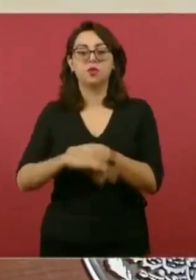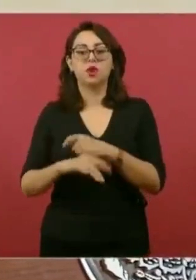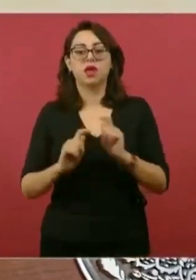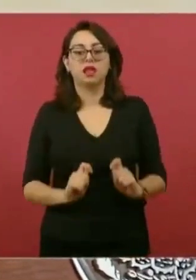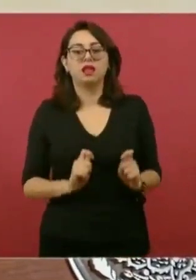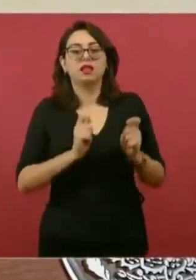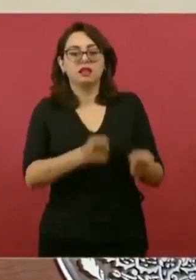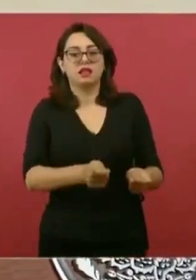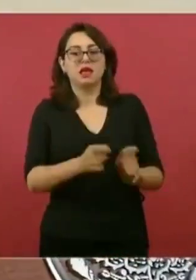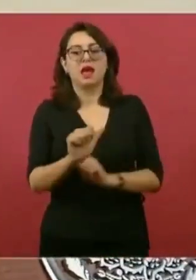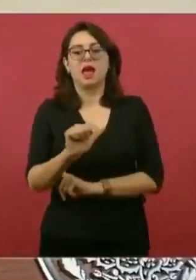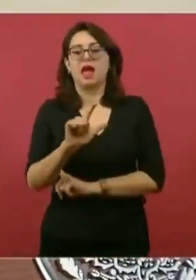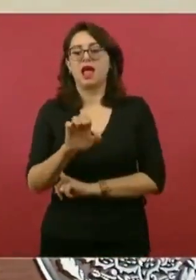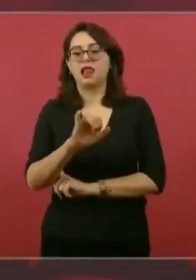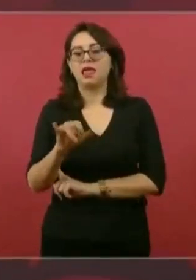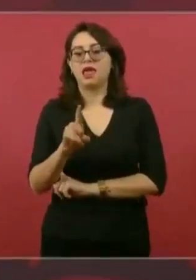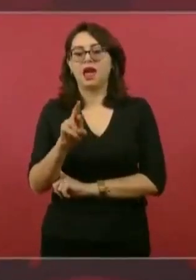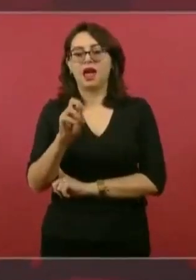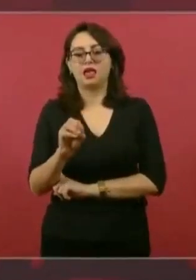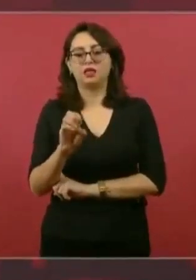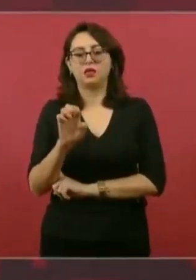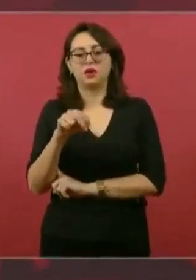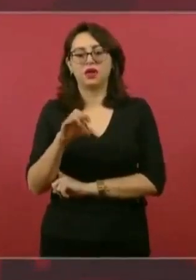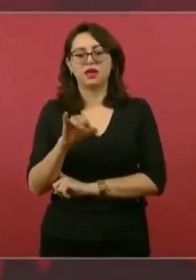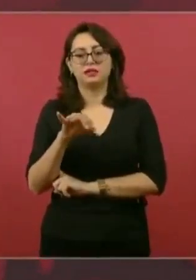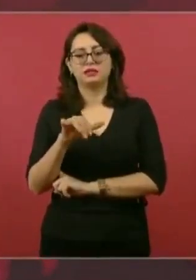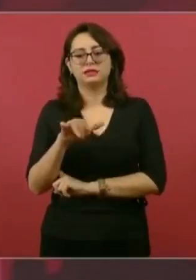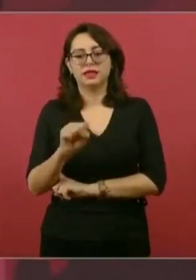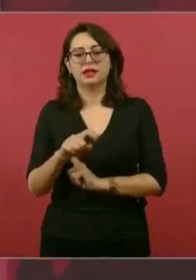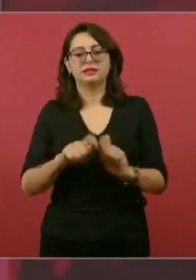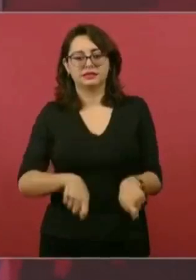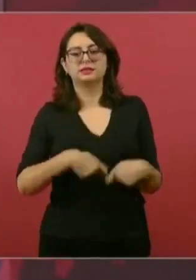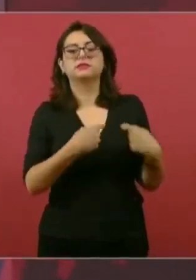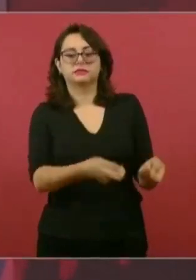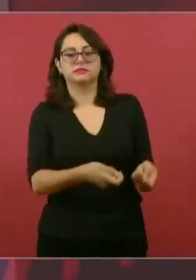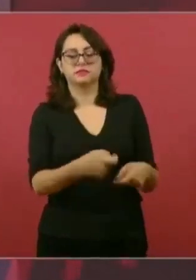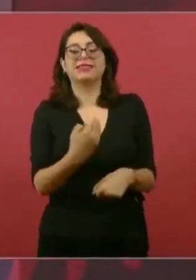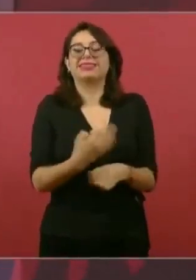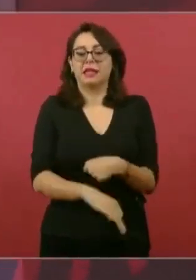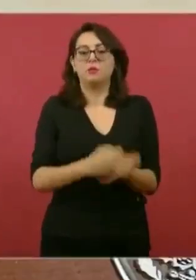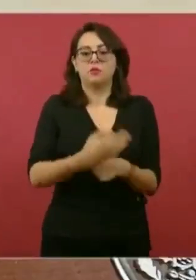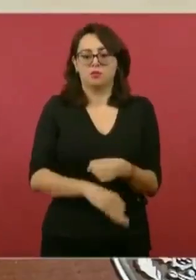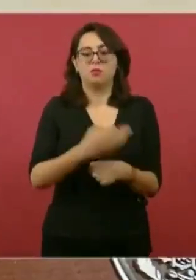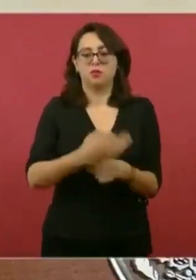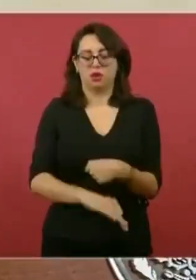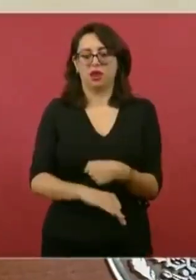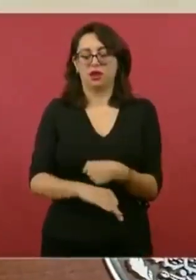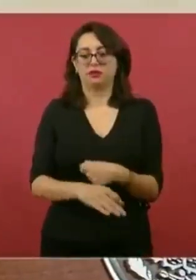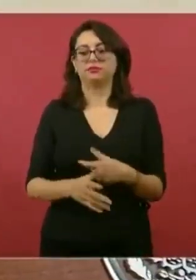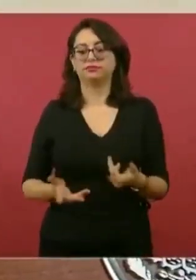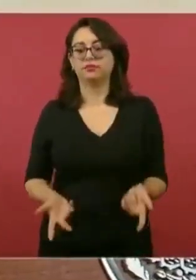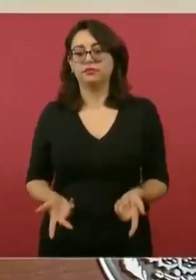El mandatario señaló que está pensando en quién será el sucesor, pero que de momento se va a quedar a cargo del despacho Alejandro